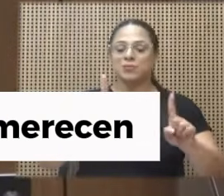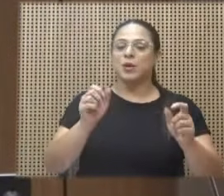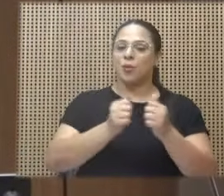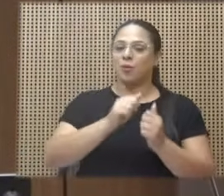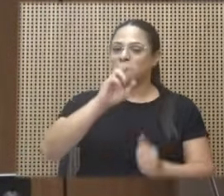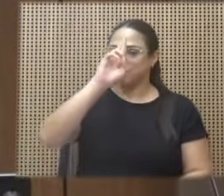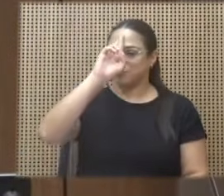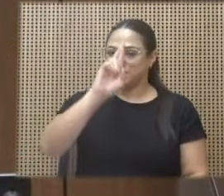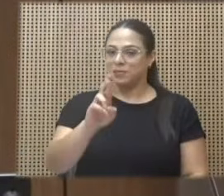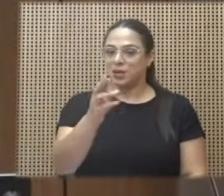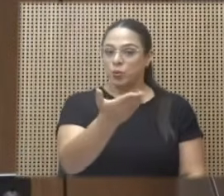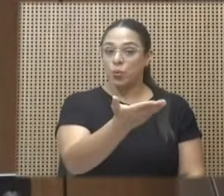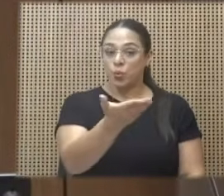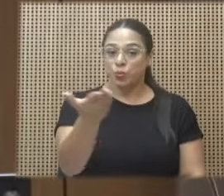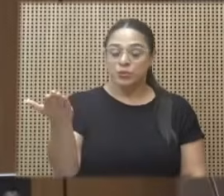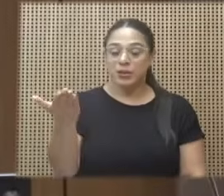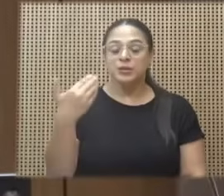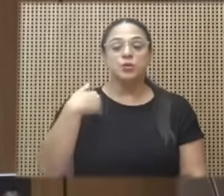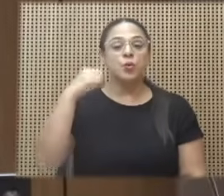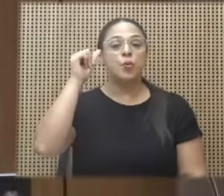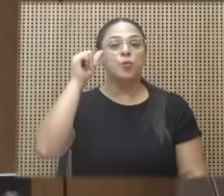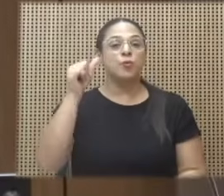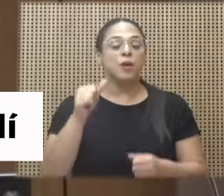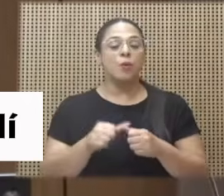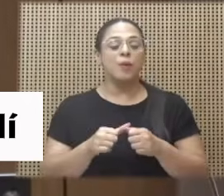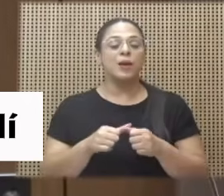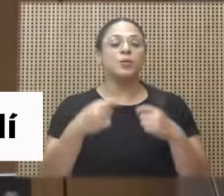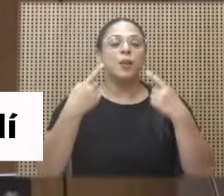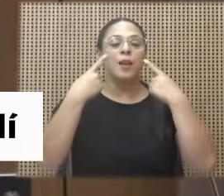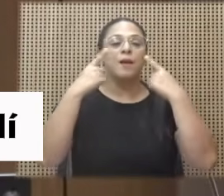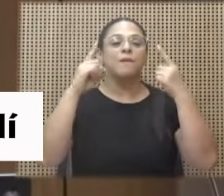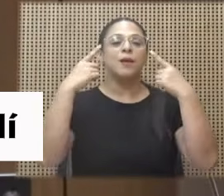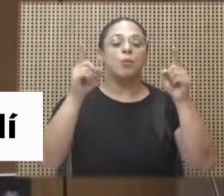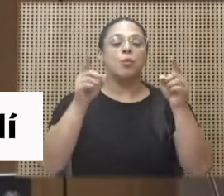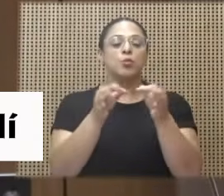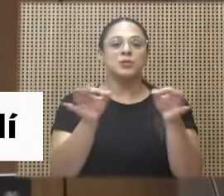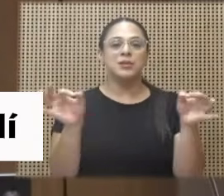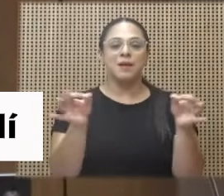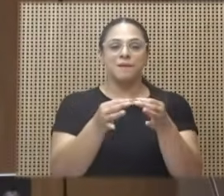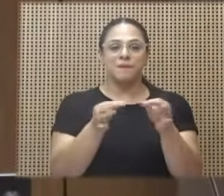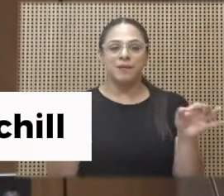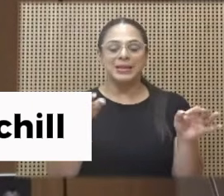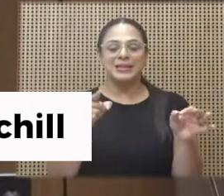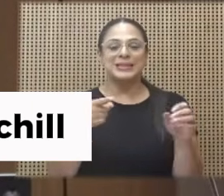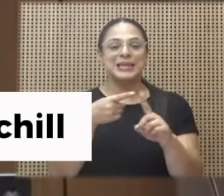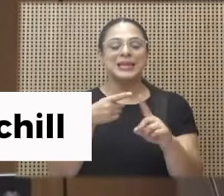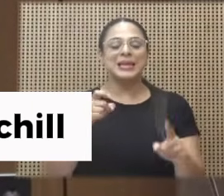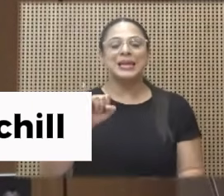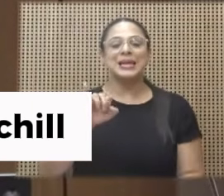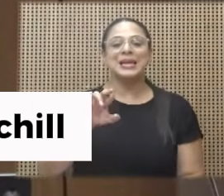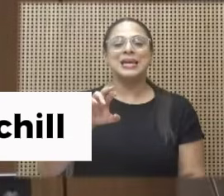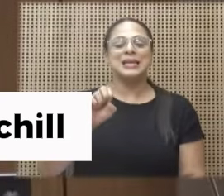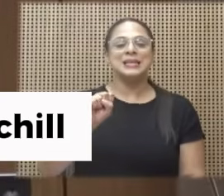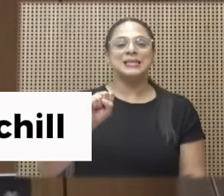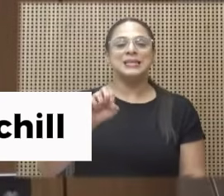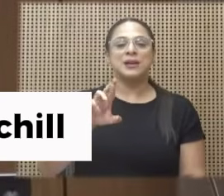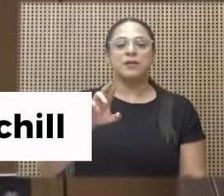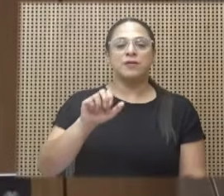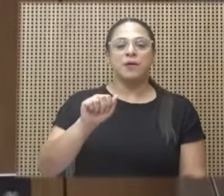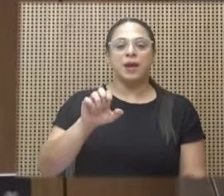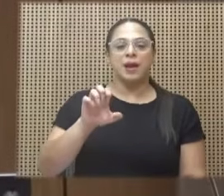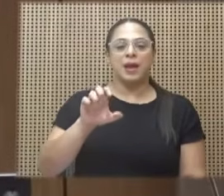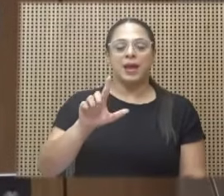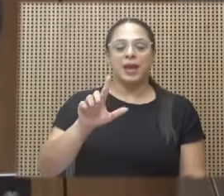me merecen, les recuerdo la famosa frase del parlamentario inglés Disraeli, que la repetía mucho Winston